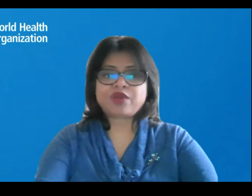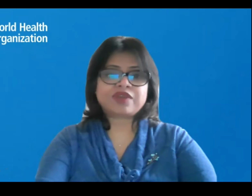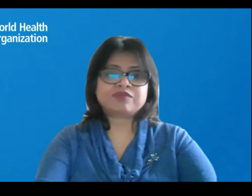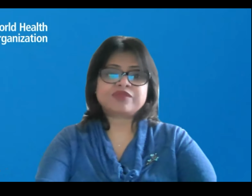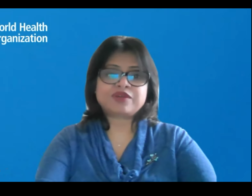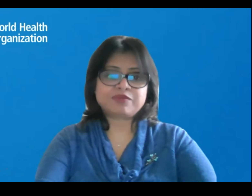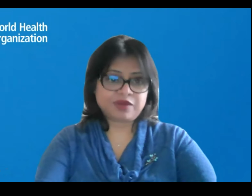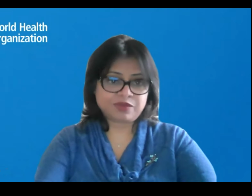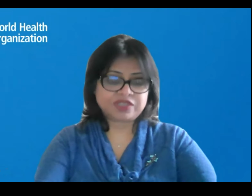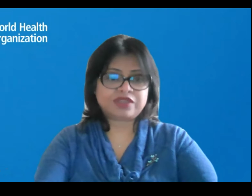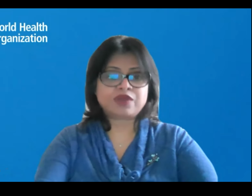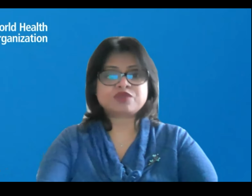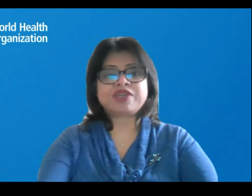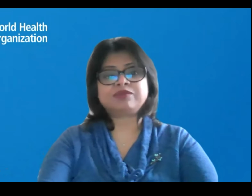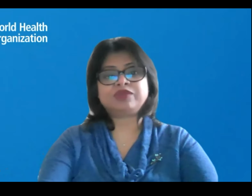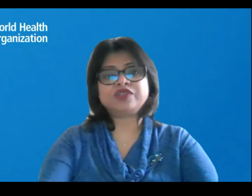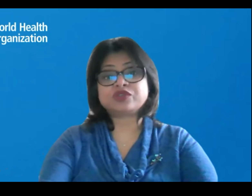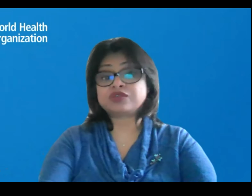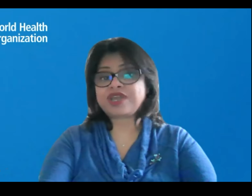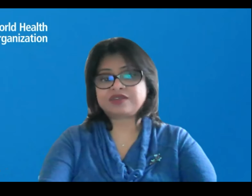reto y